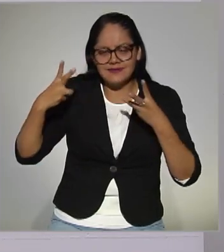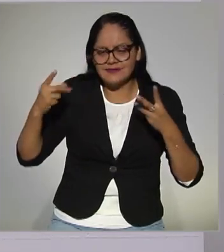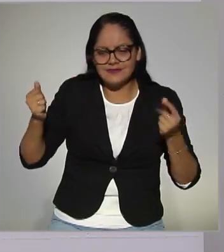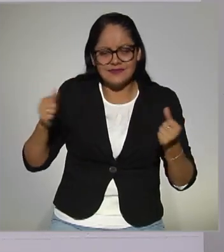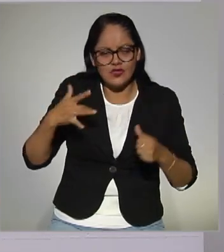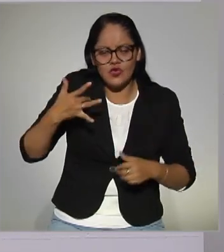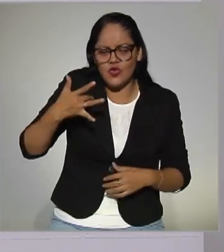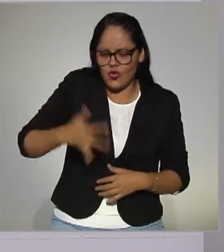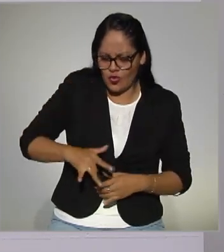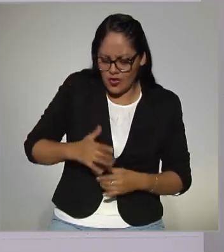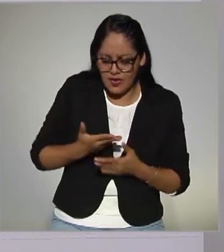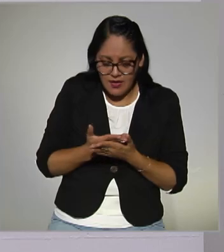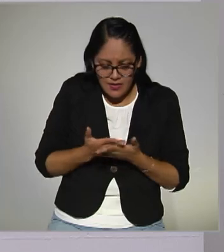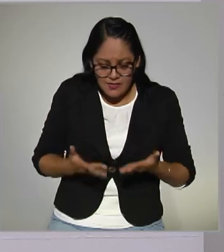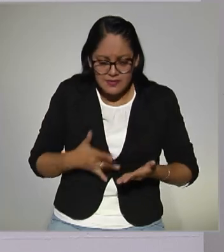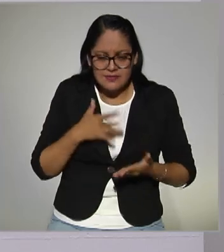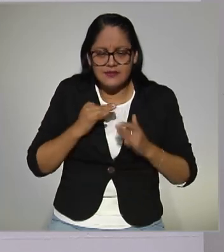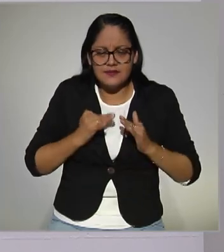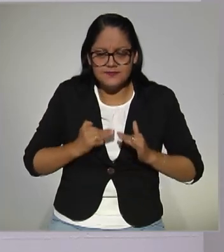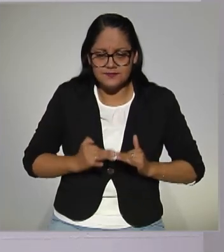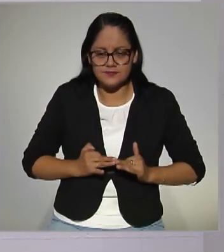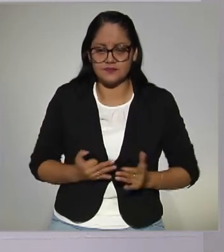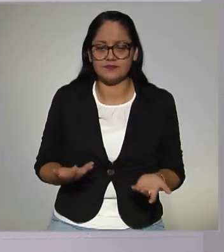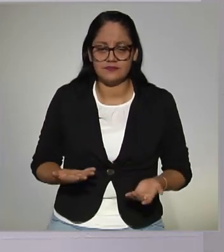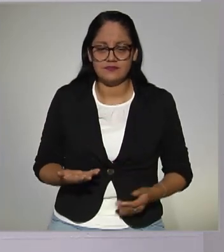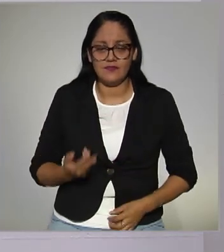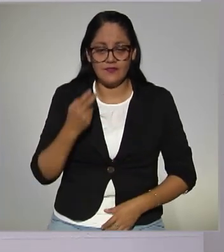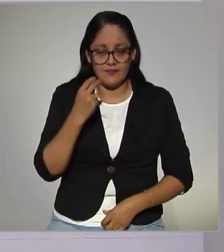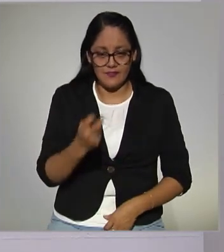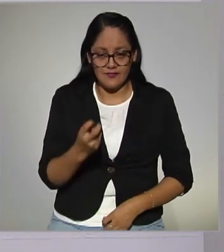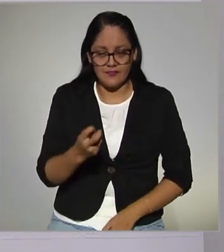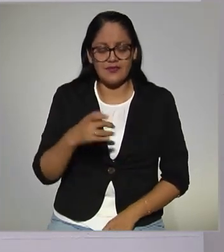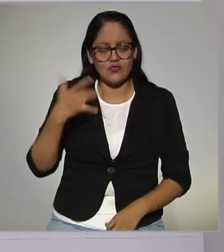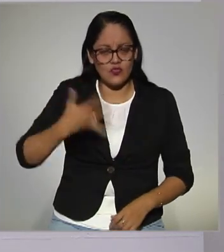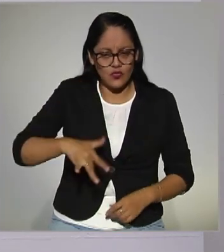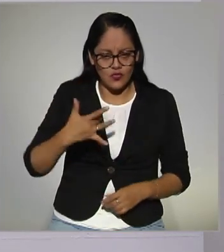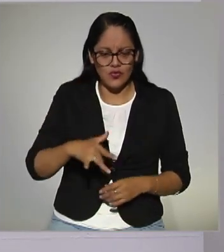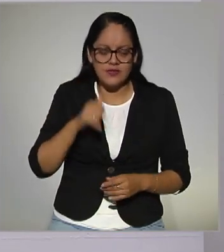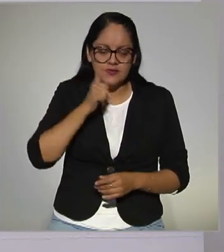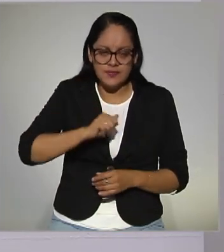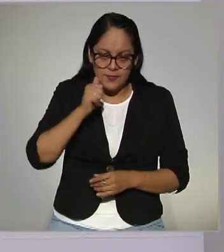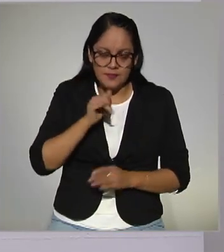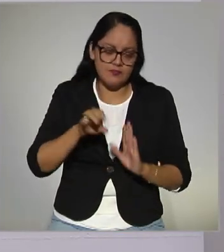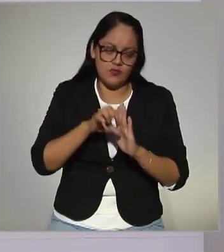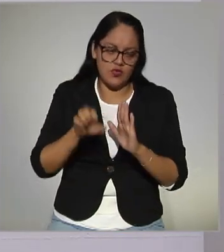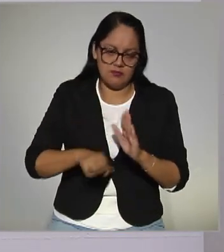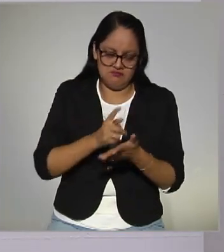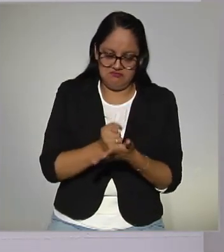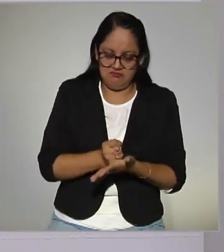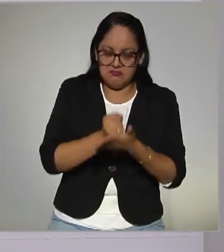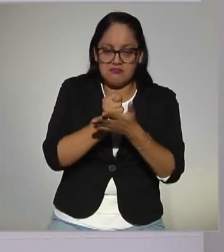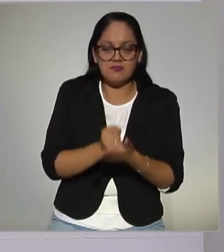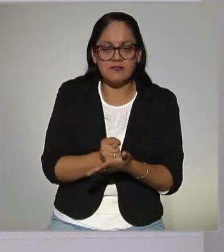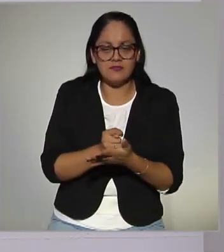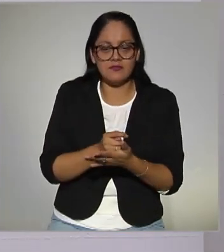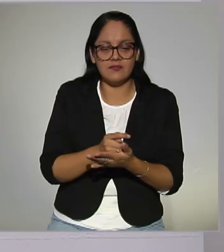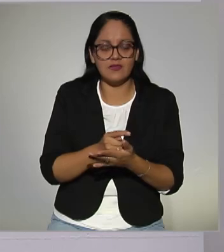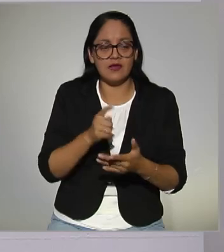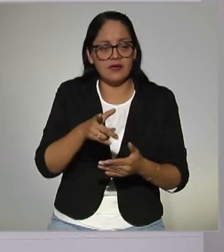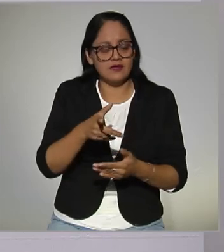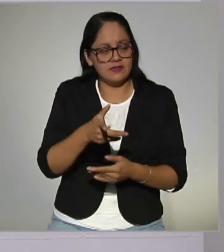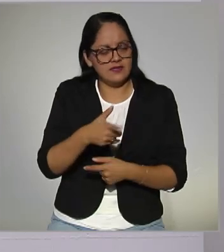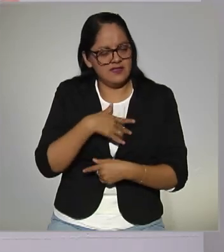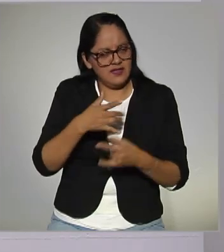afecte tanto el presente, ¿no? Es doloroso siempre, ¿no? Como terapeuta